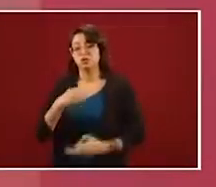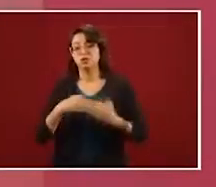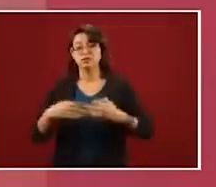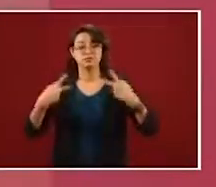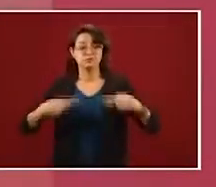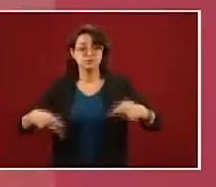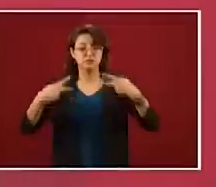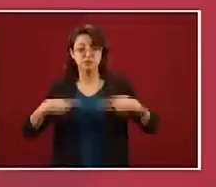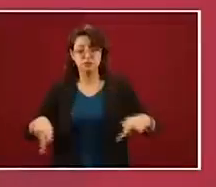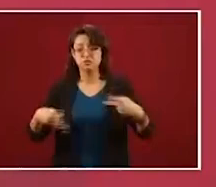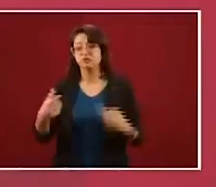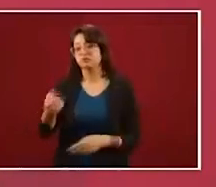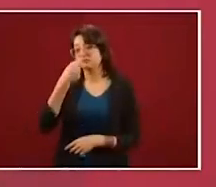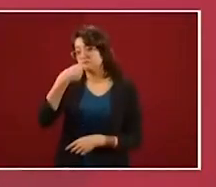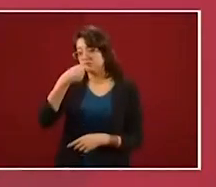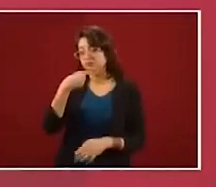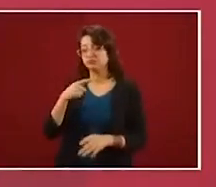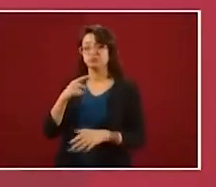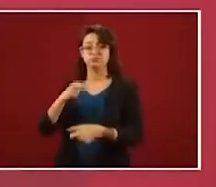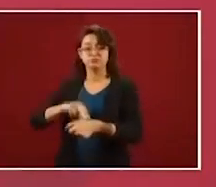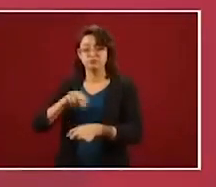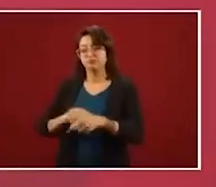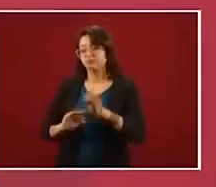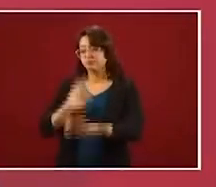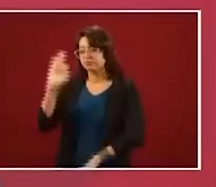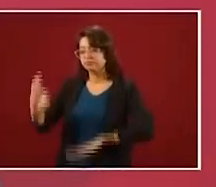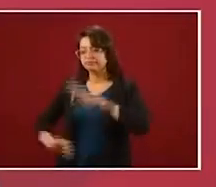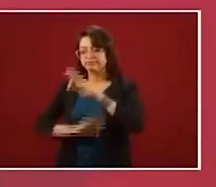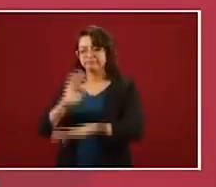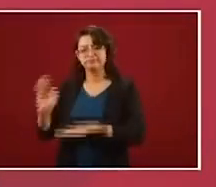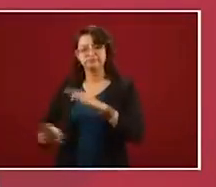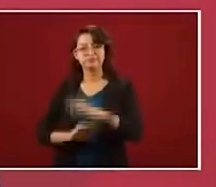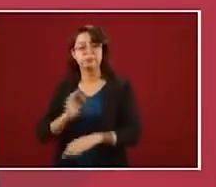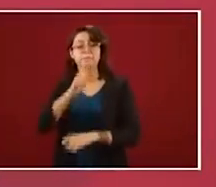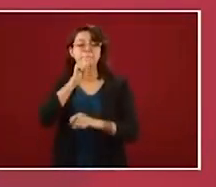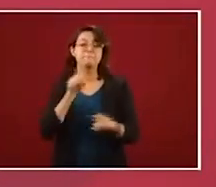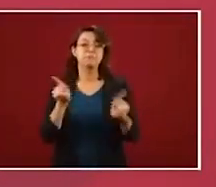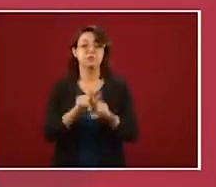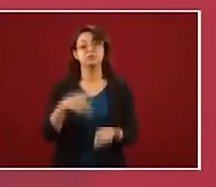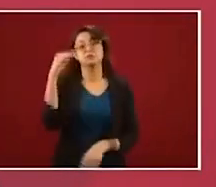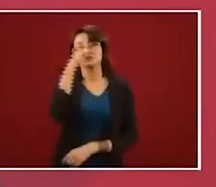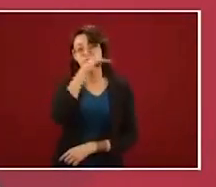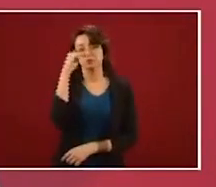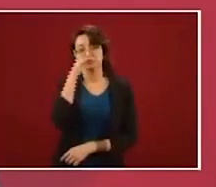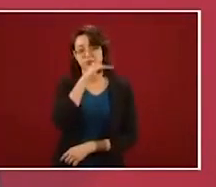atención médica, los medicamentos, y que haya gratuidad.